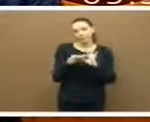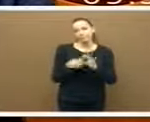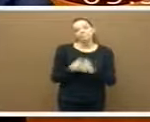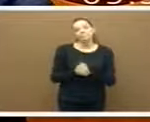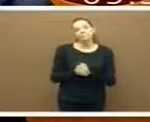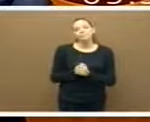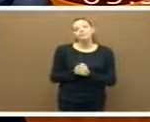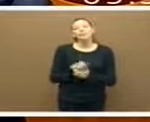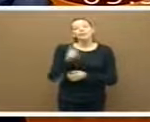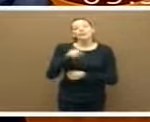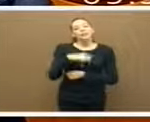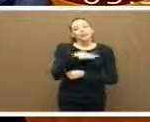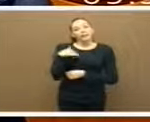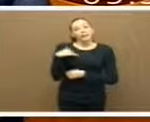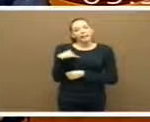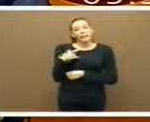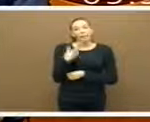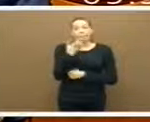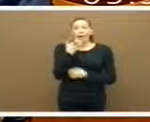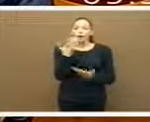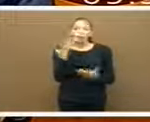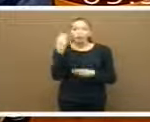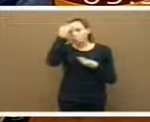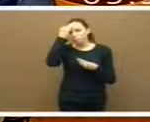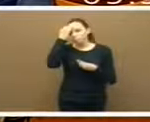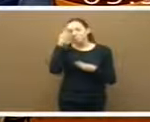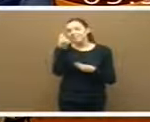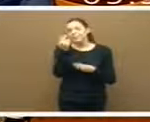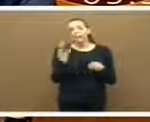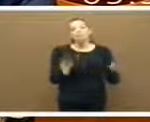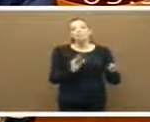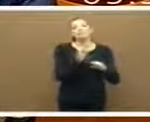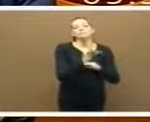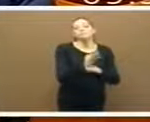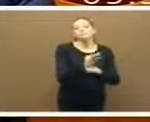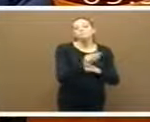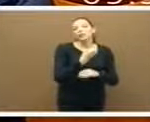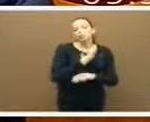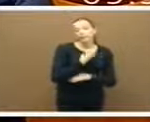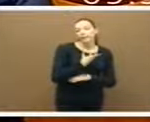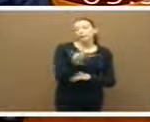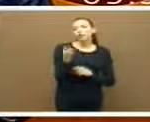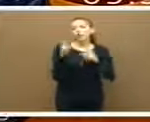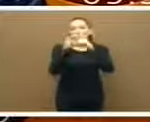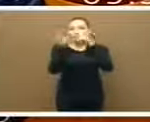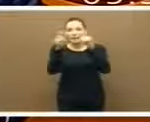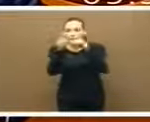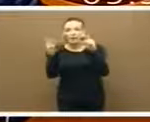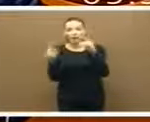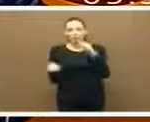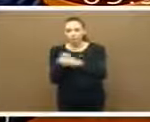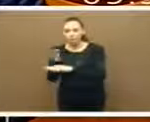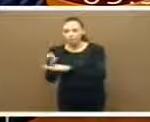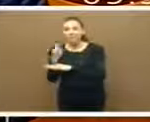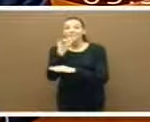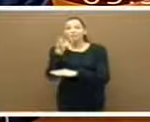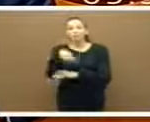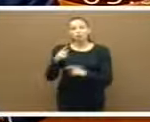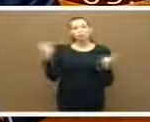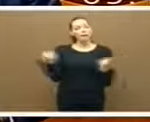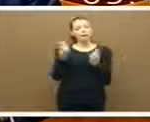También queremos que se contemplen ayudas económicas a los ayuntamientos y a los empresarios y a las empresas que promuevan festejos taurinos